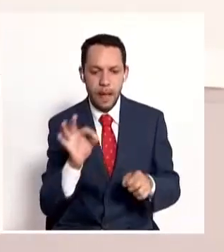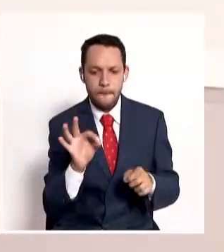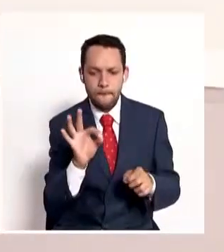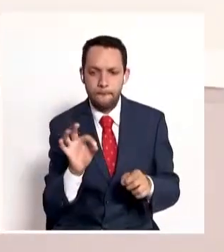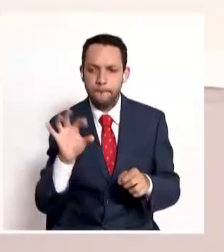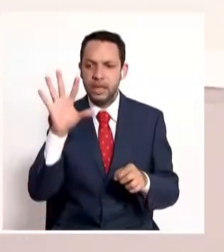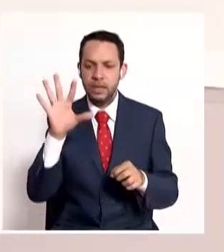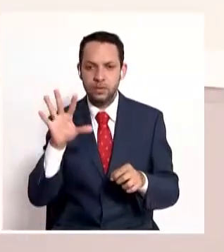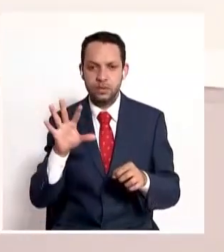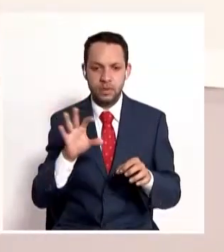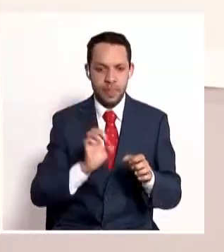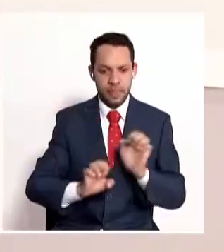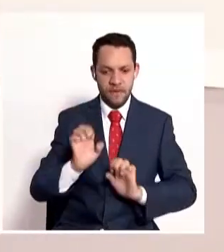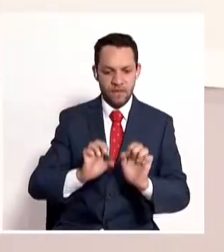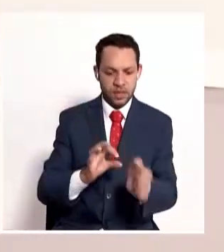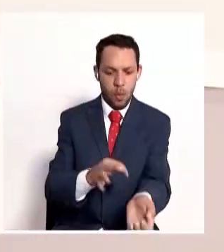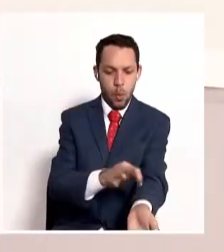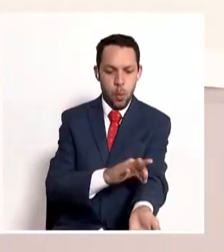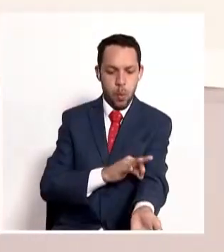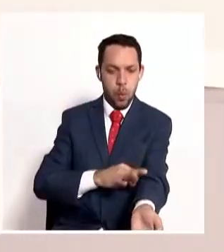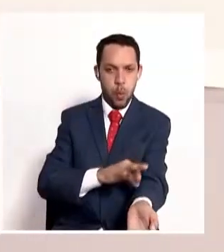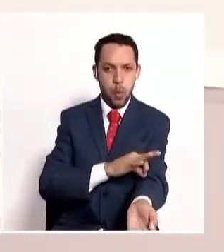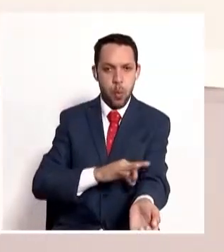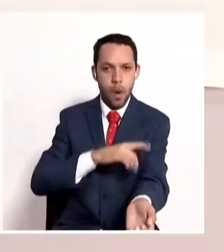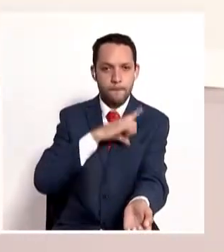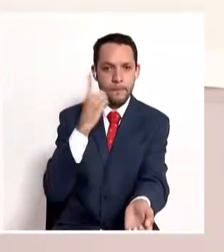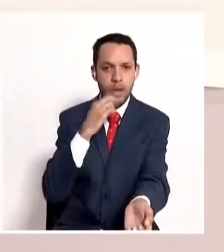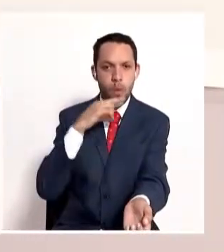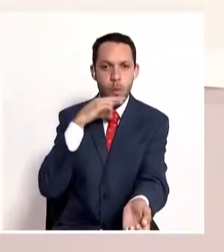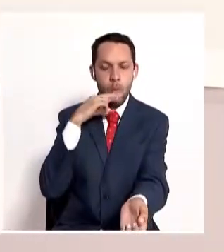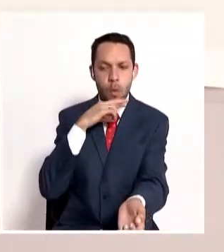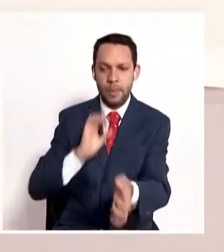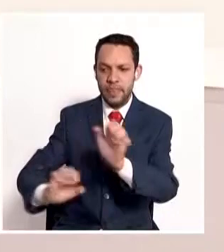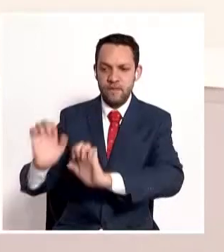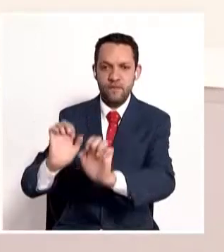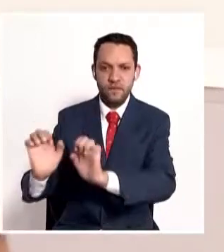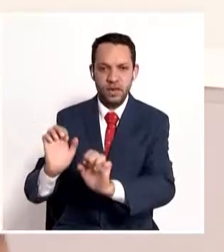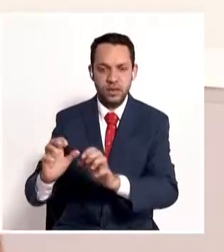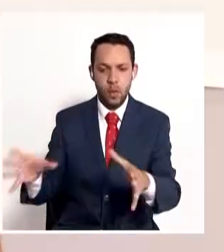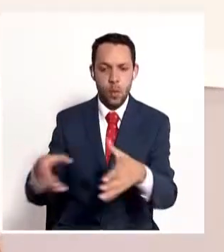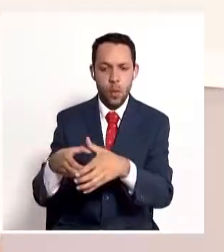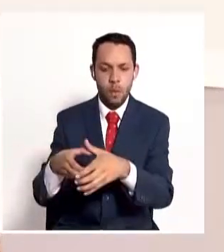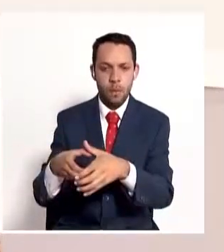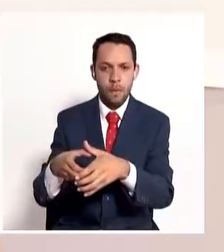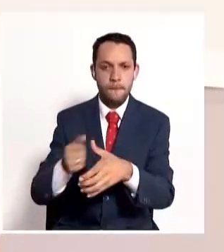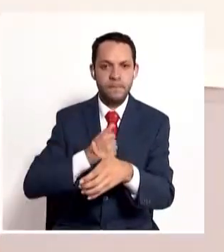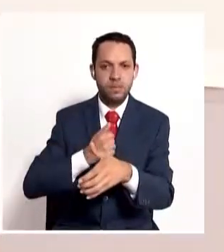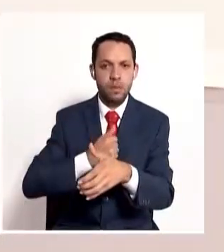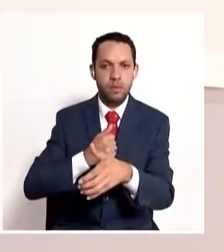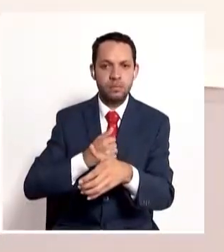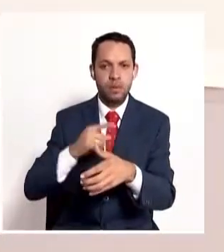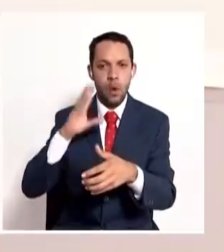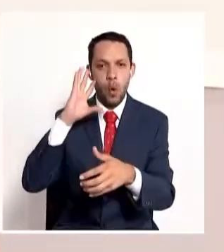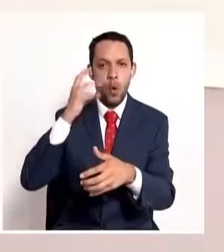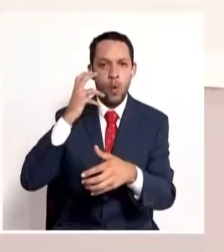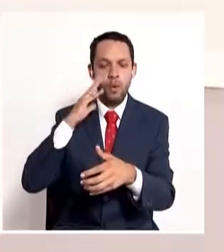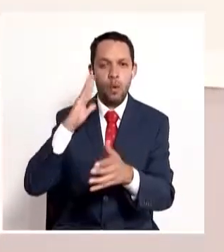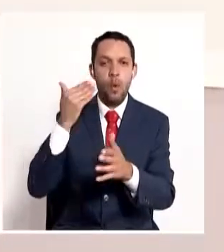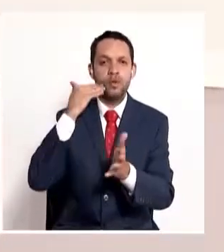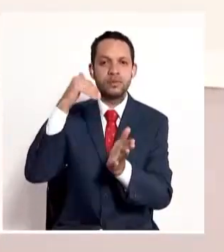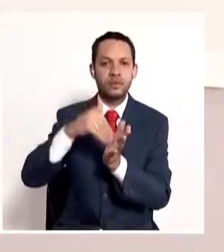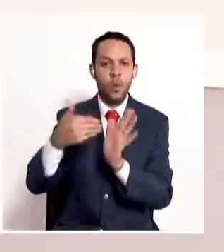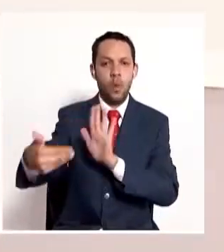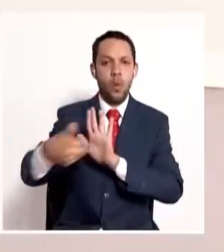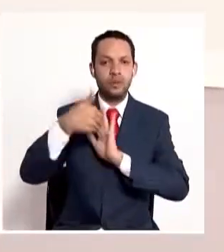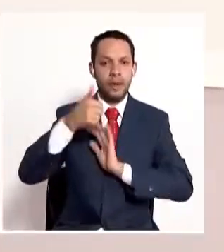todo lo que llega pero llega un momento en que esas defensas mías empiezan a atacarme a mí y dependiendo